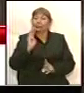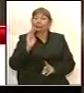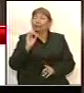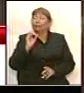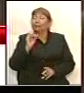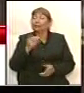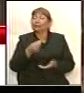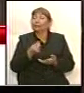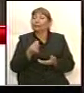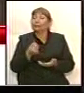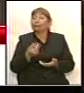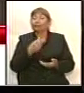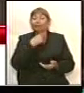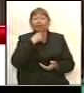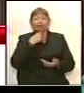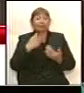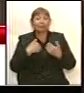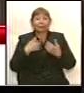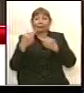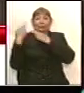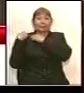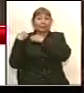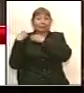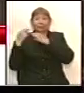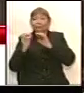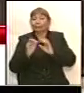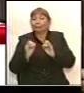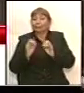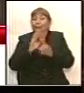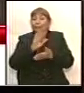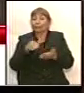la naturaleza no tienen ninguna responsabilidad por todos sus